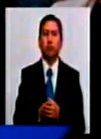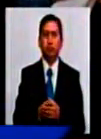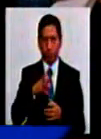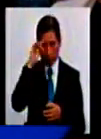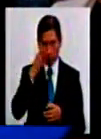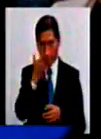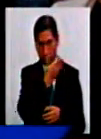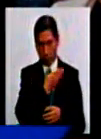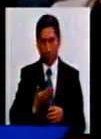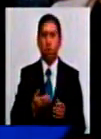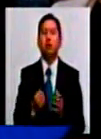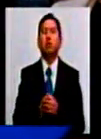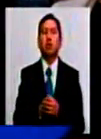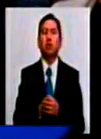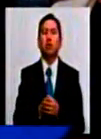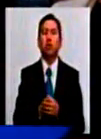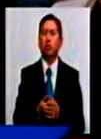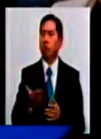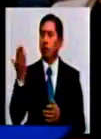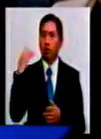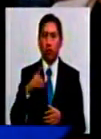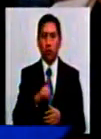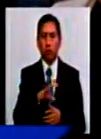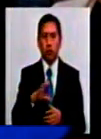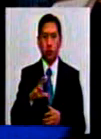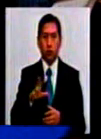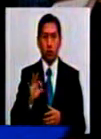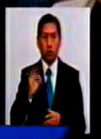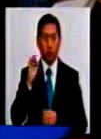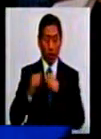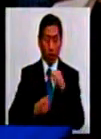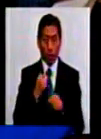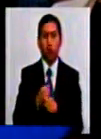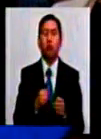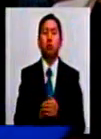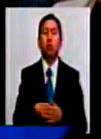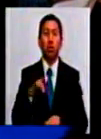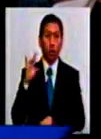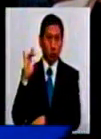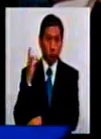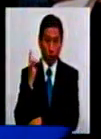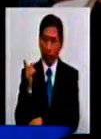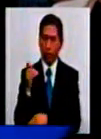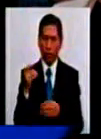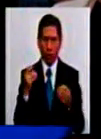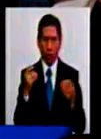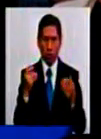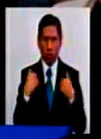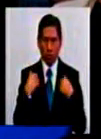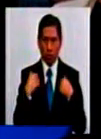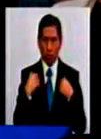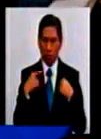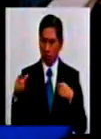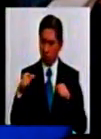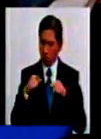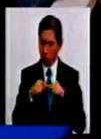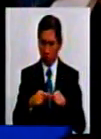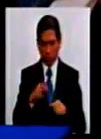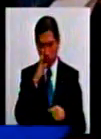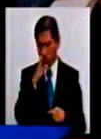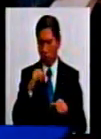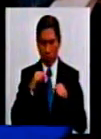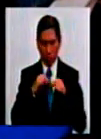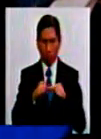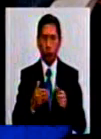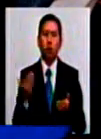Señor presidente, desde hace 139 años, Bolivia tiene la posición continua y consistente